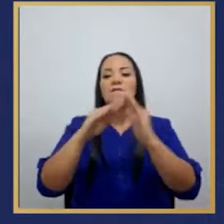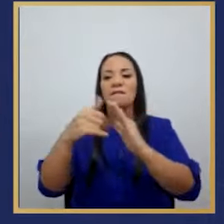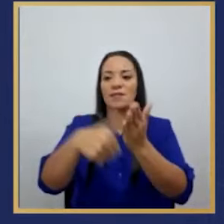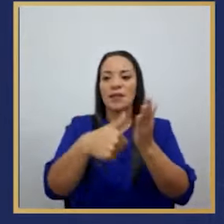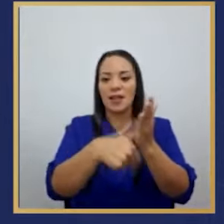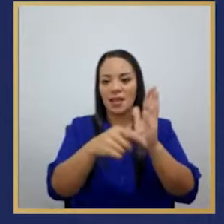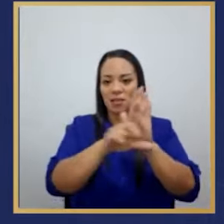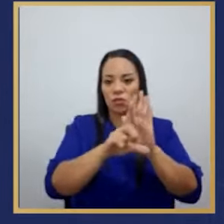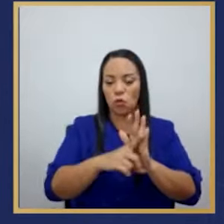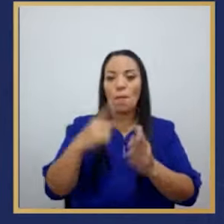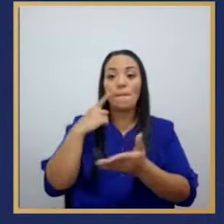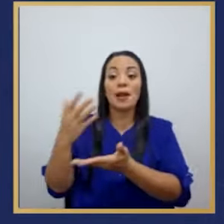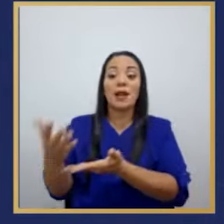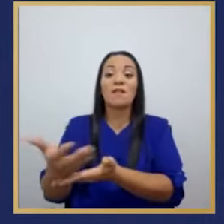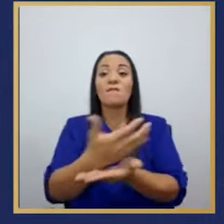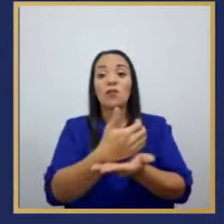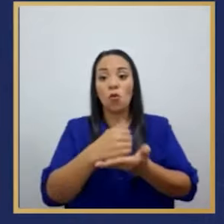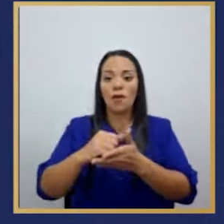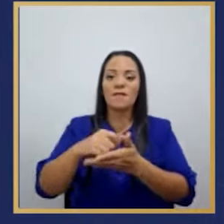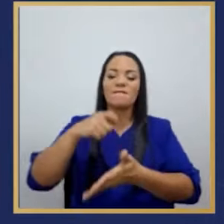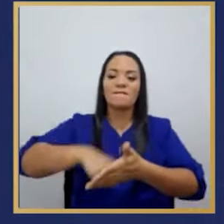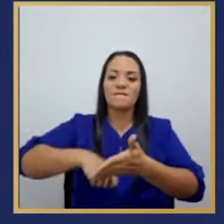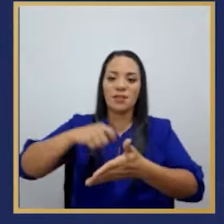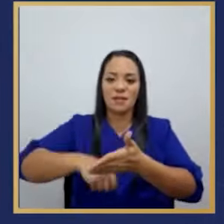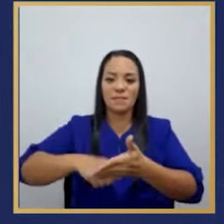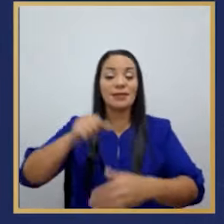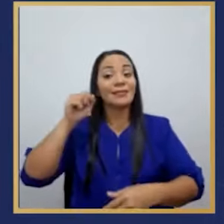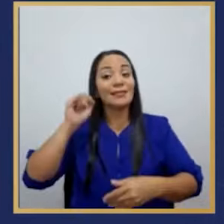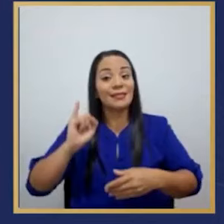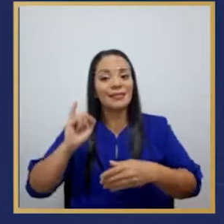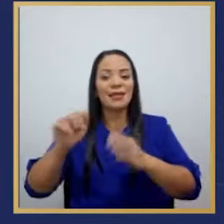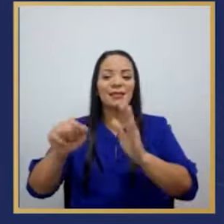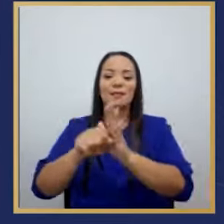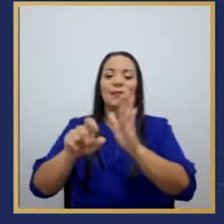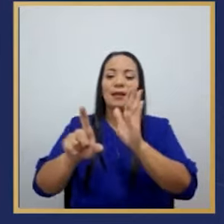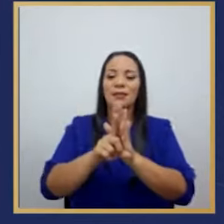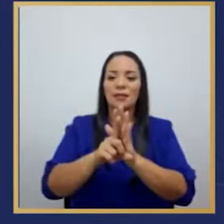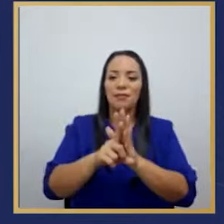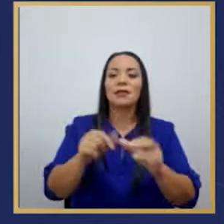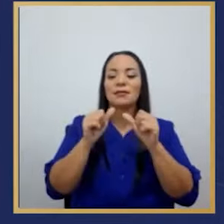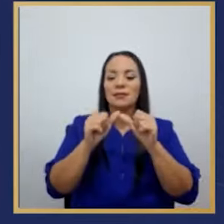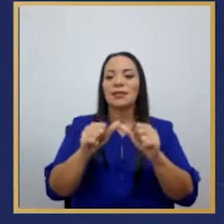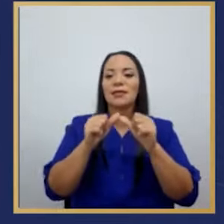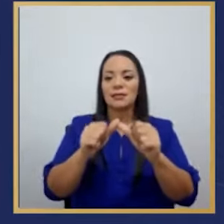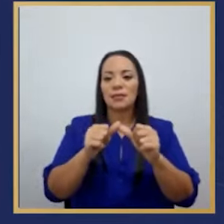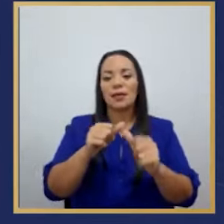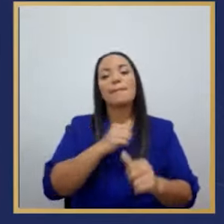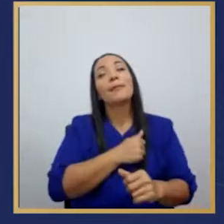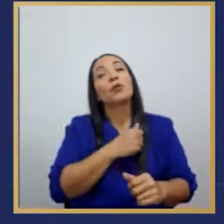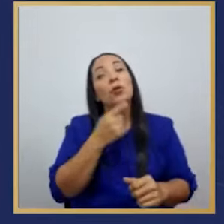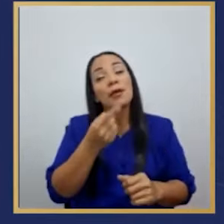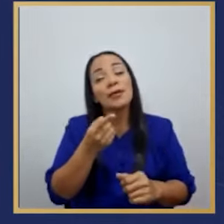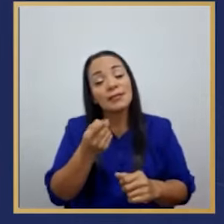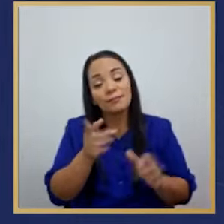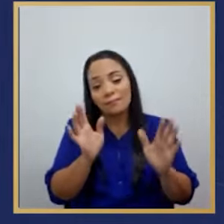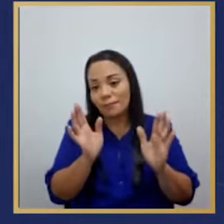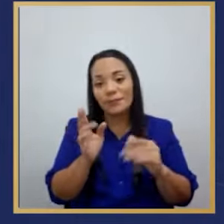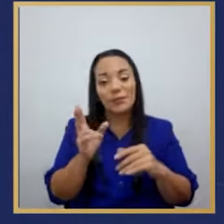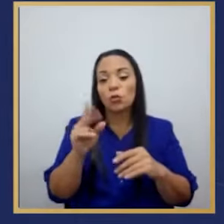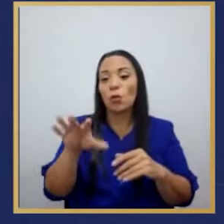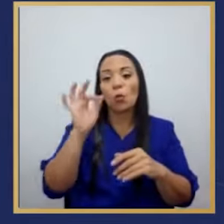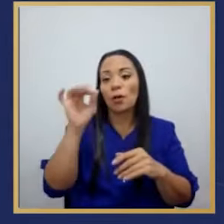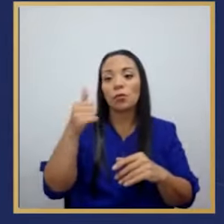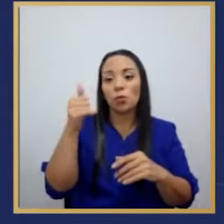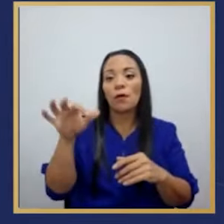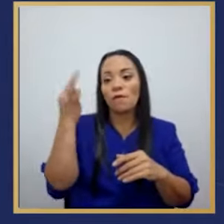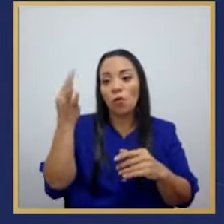recojamos firmas en caso de que la Asamblea Legislativa siga, y perdón que lo diga así, pero es que yo no encuentro otra manera